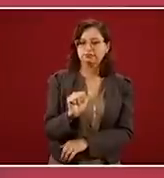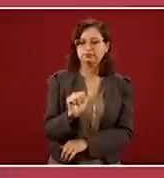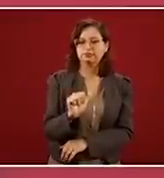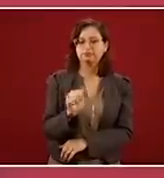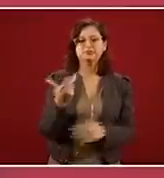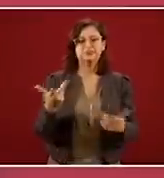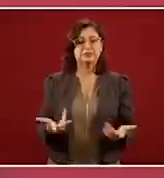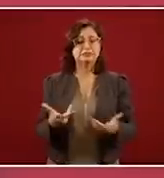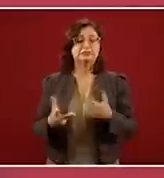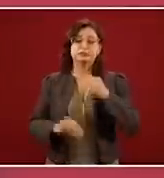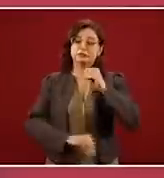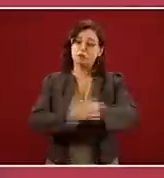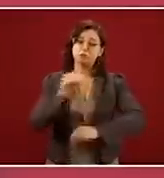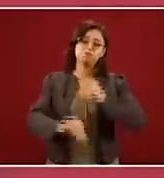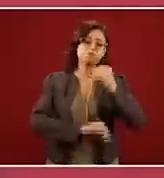un pleito